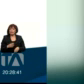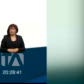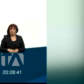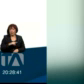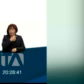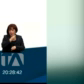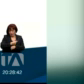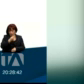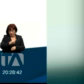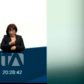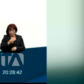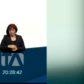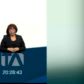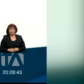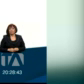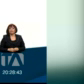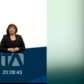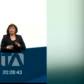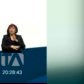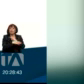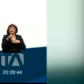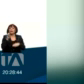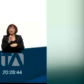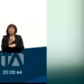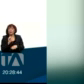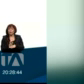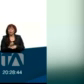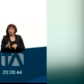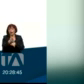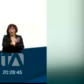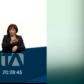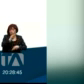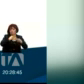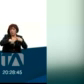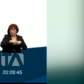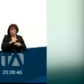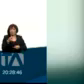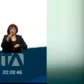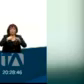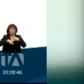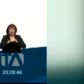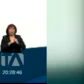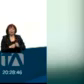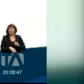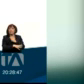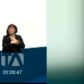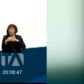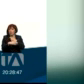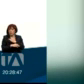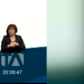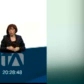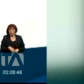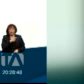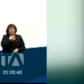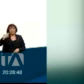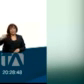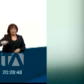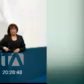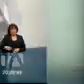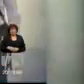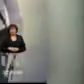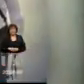Internacional de Petroecuador, quien llevó adelante las negociaciones de la venta anticipada de petróleo con China y Tailandia. El exgerente es investigado por